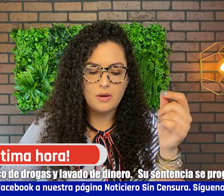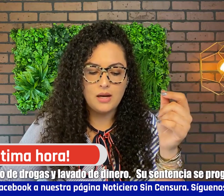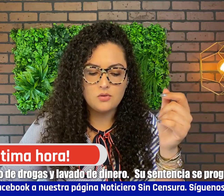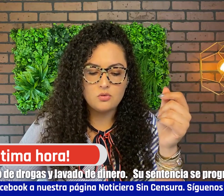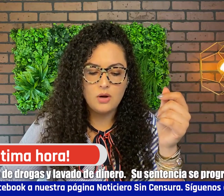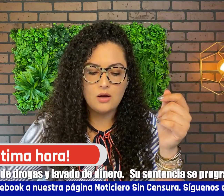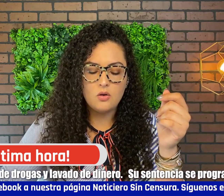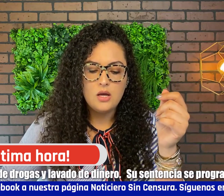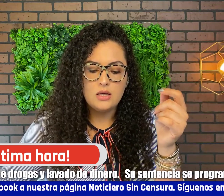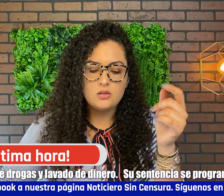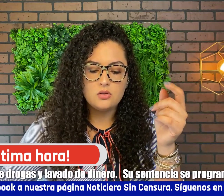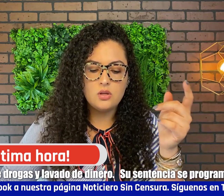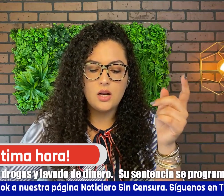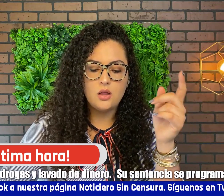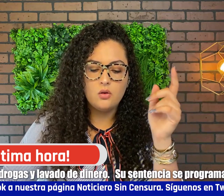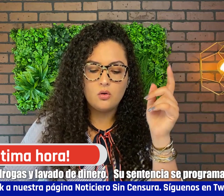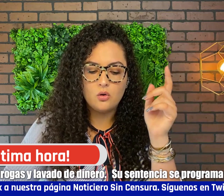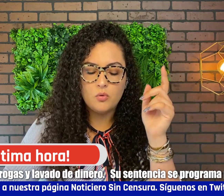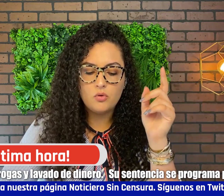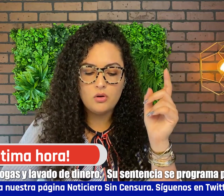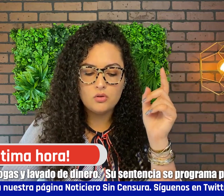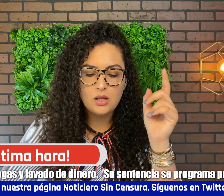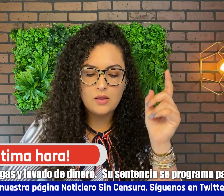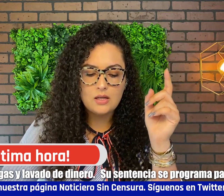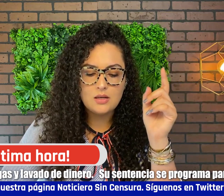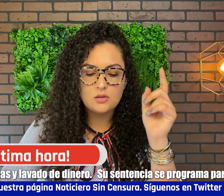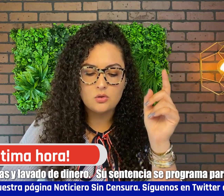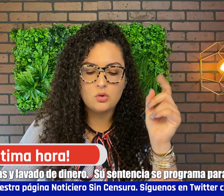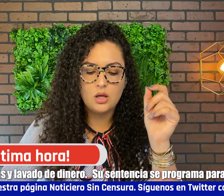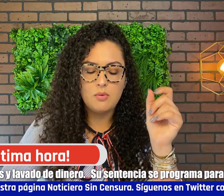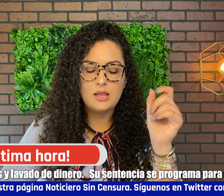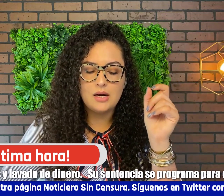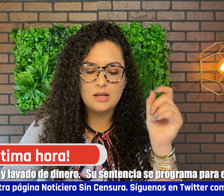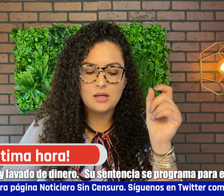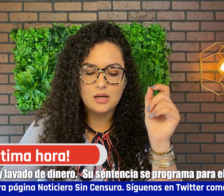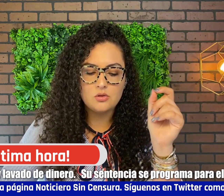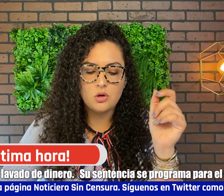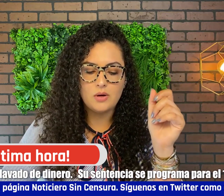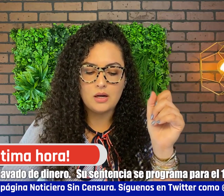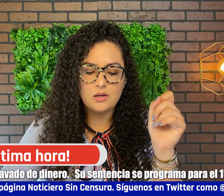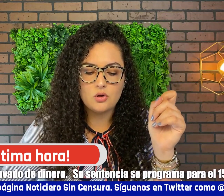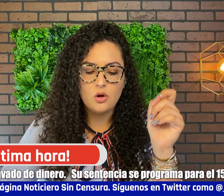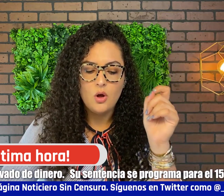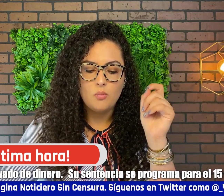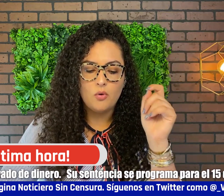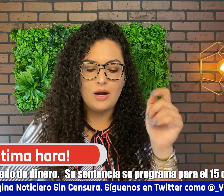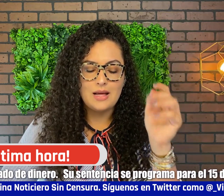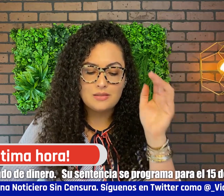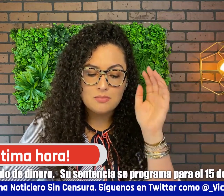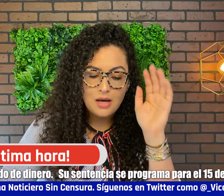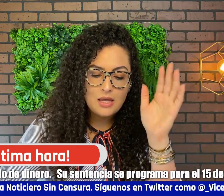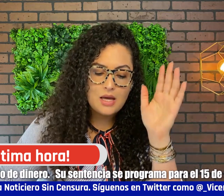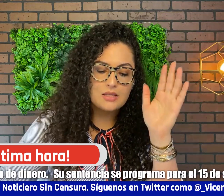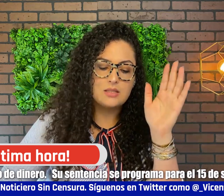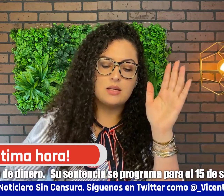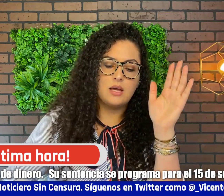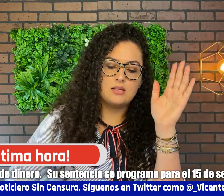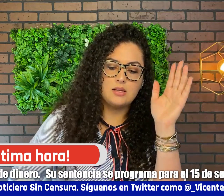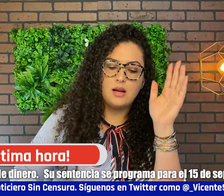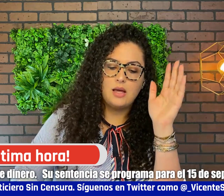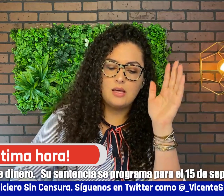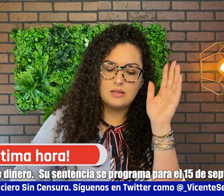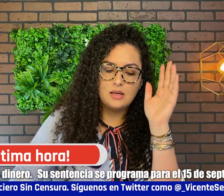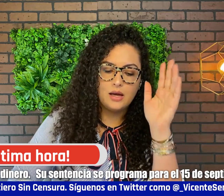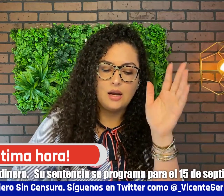Gómez Palacios, Durango, y es considerado como uno de los líderes de la estructura criminal del Cártel Jalisco Nueva Generación por las mañas que